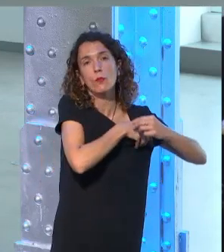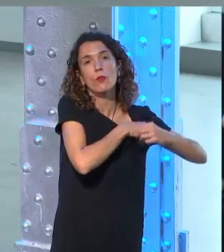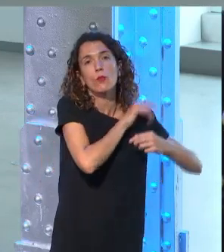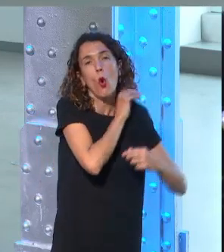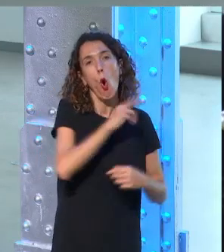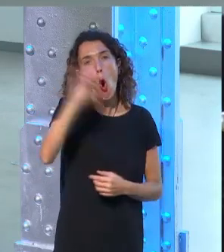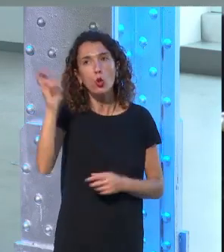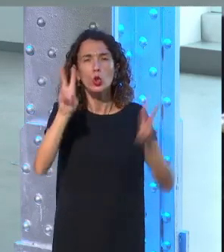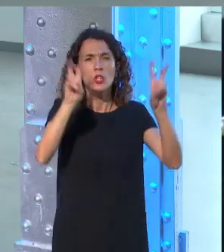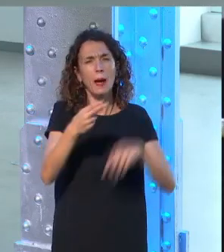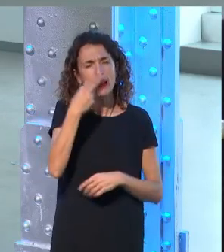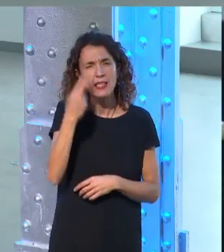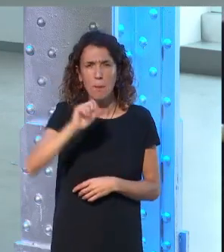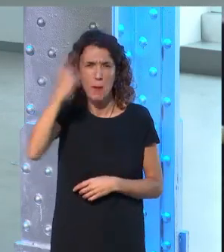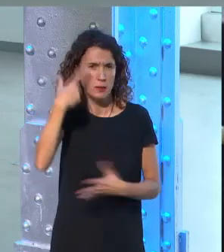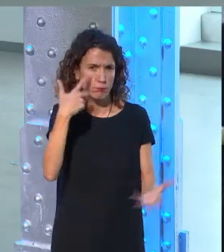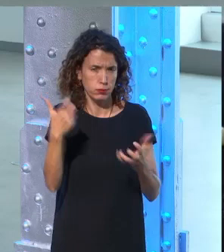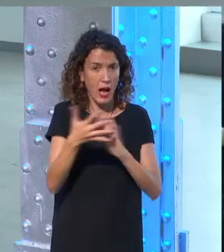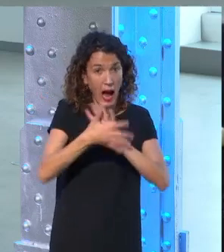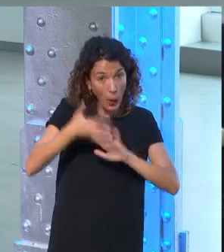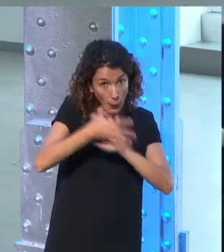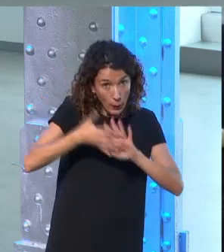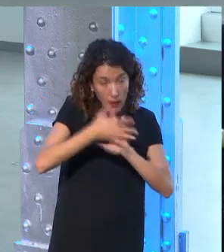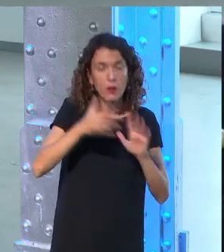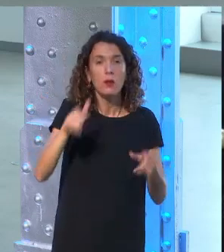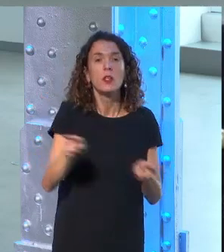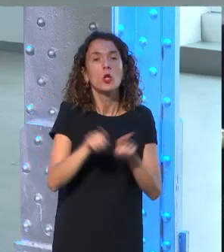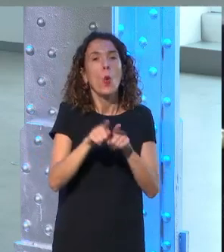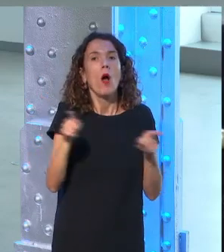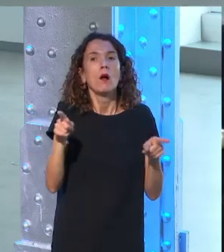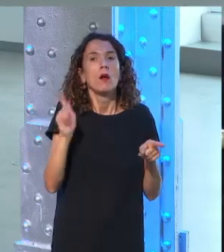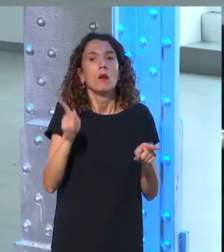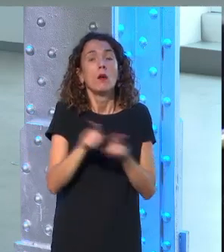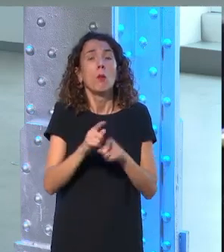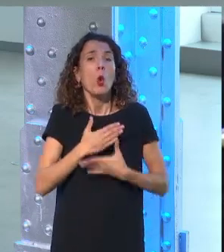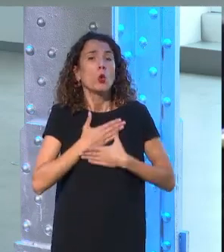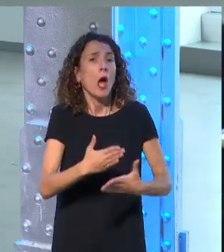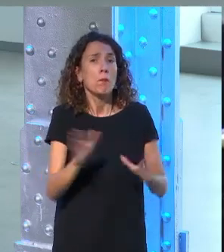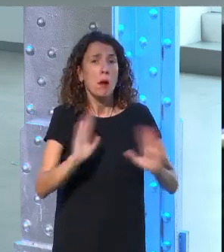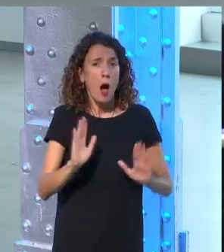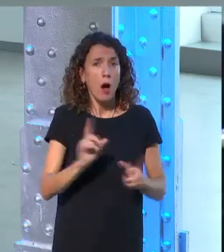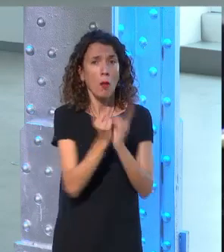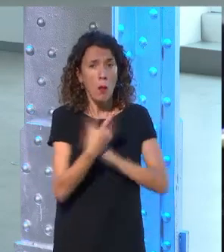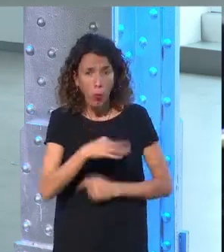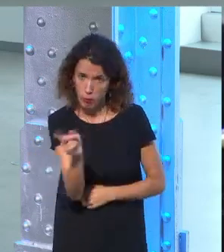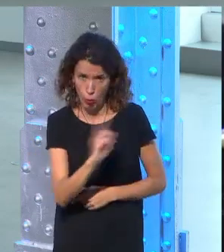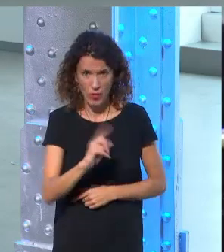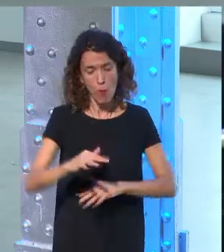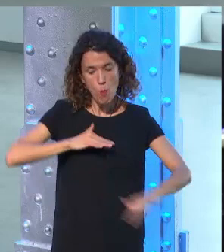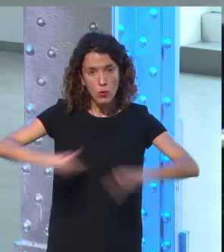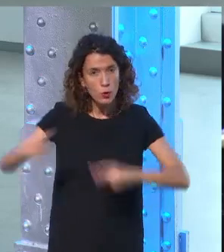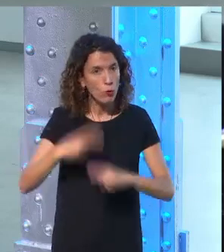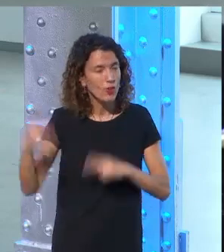aspecto que me interesaría destacar aquí es que nada se puede cambiar solo con la voluntad, ¿no? Tenemos que pasar a la acción